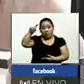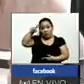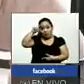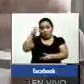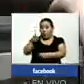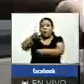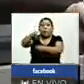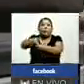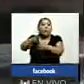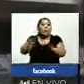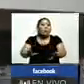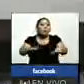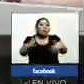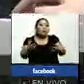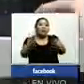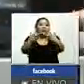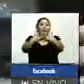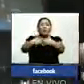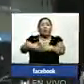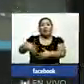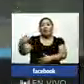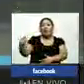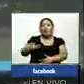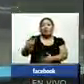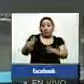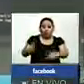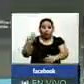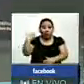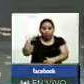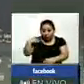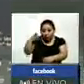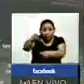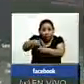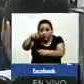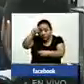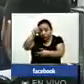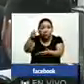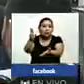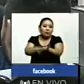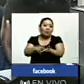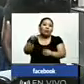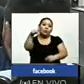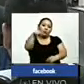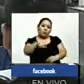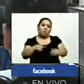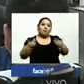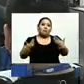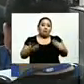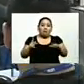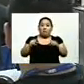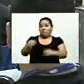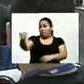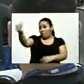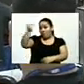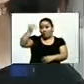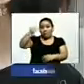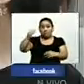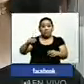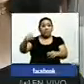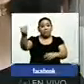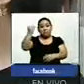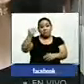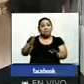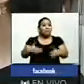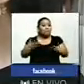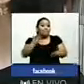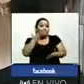empleo porque las empresas le exigen experiencia para poder contratarla. Ahora, tras recibir las capacitaciones, la